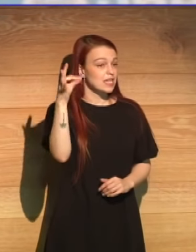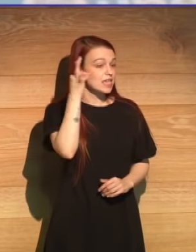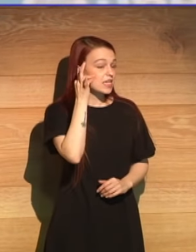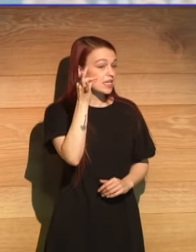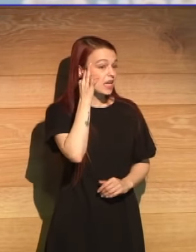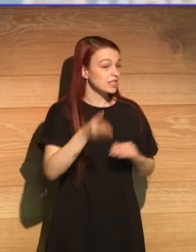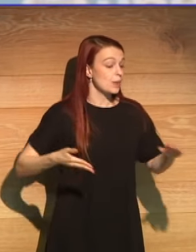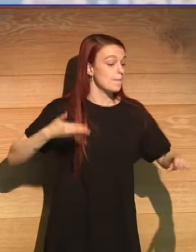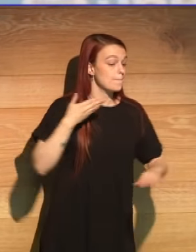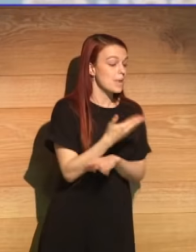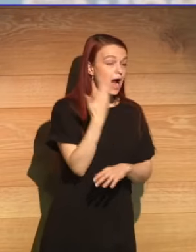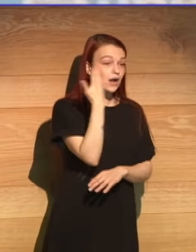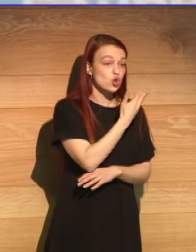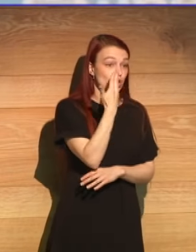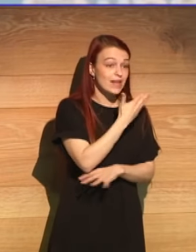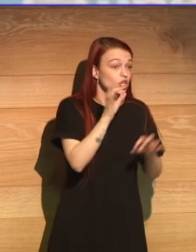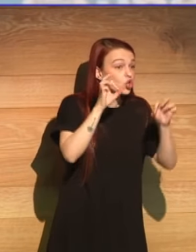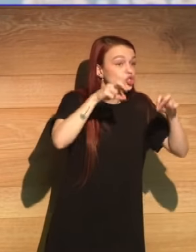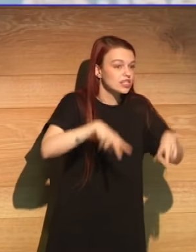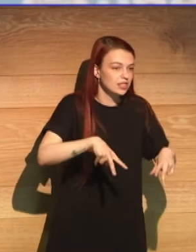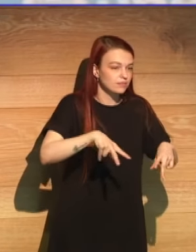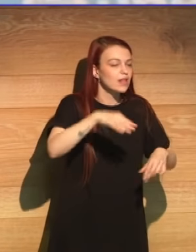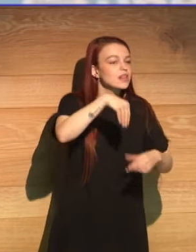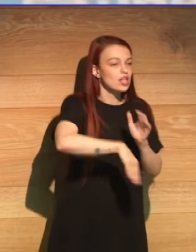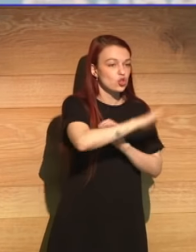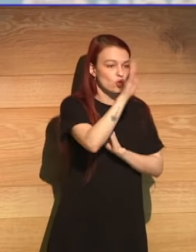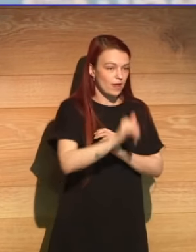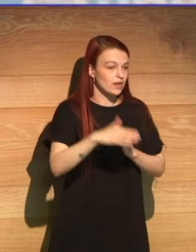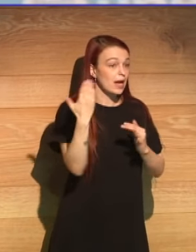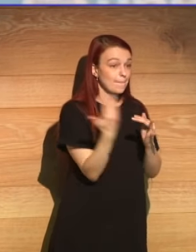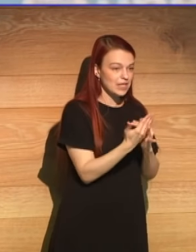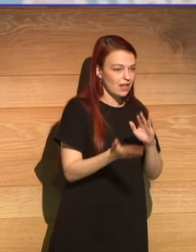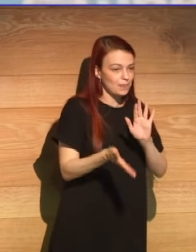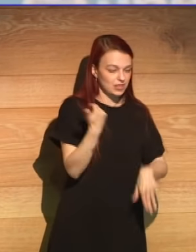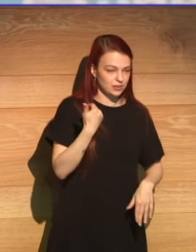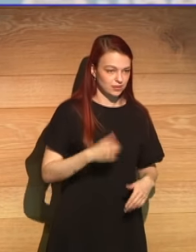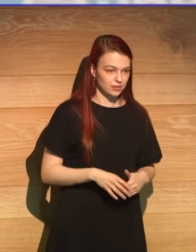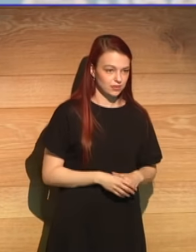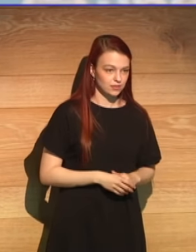escolarizar en el mundo se encontraban en esta parte del continente.